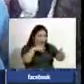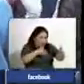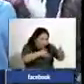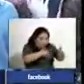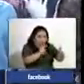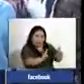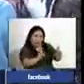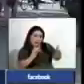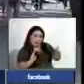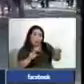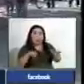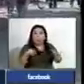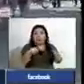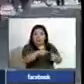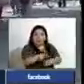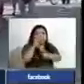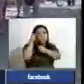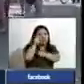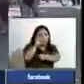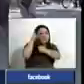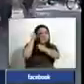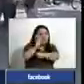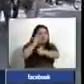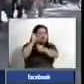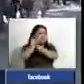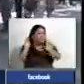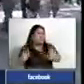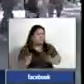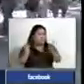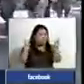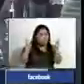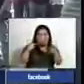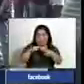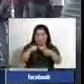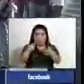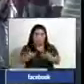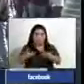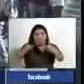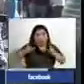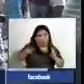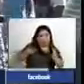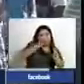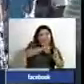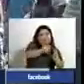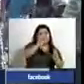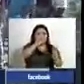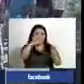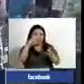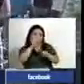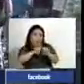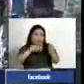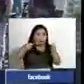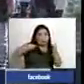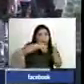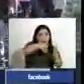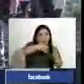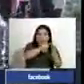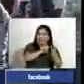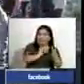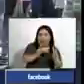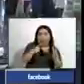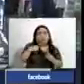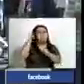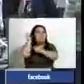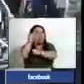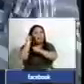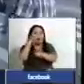Salvador después de que participaran en una protesta porque no habían sido beneficiados con los $300 que el gobierno ha ofrecido a